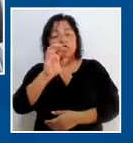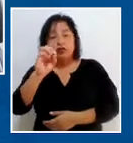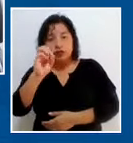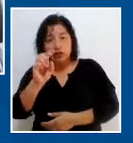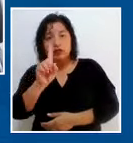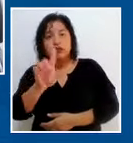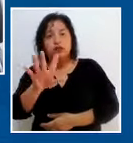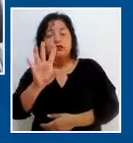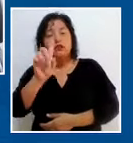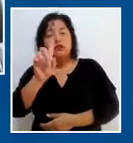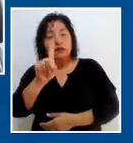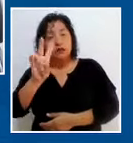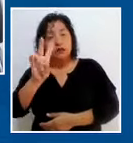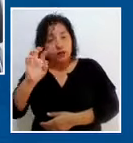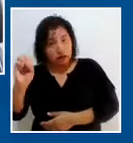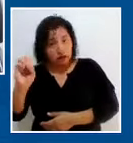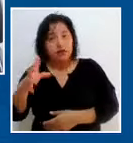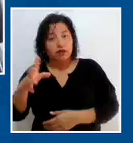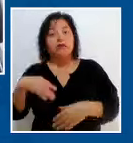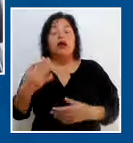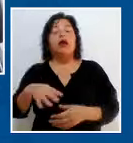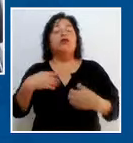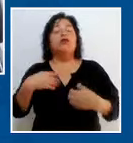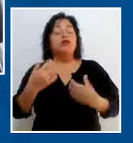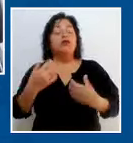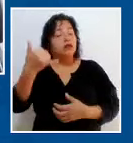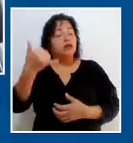0815-170 para presentar cualquier queja relacionada a la